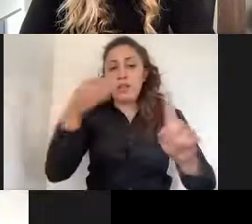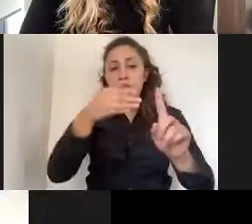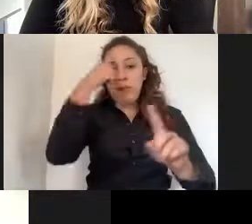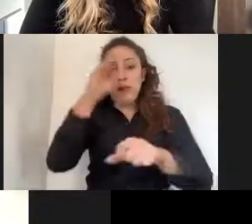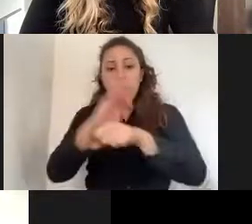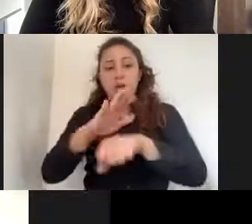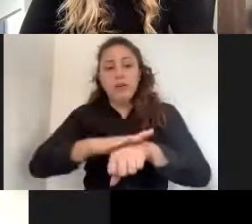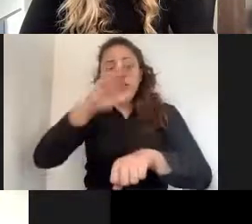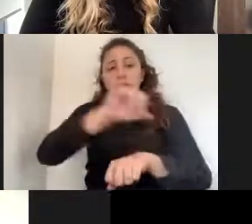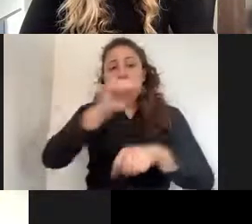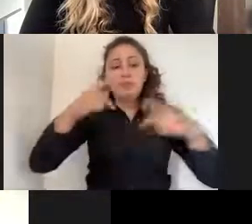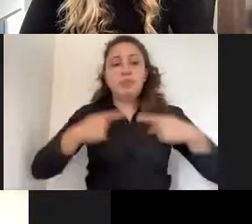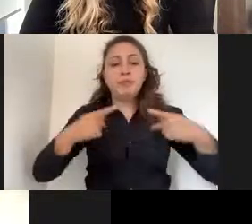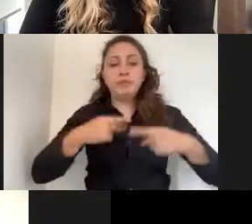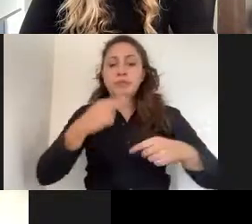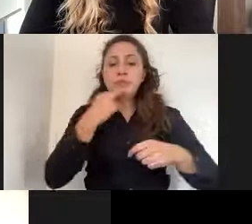trata de